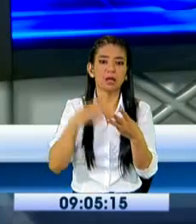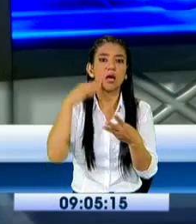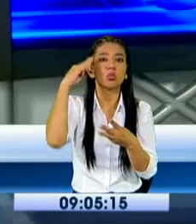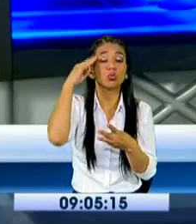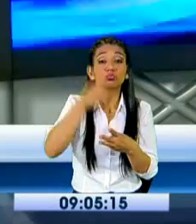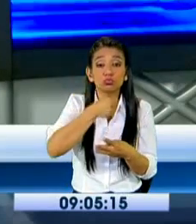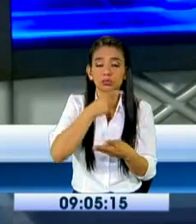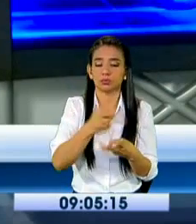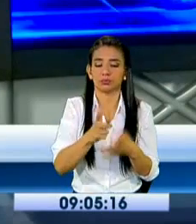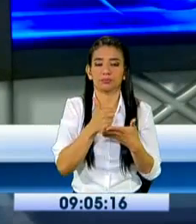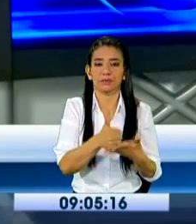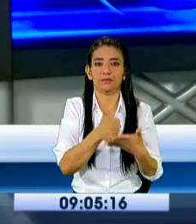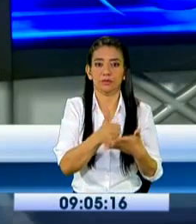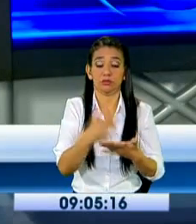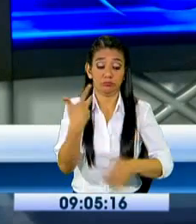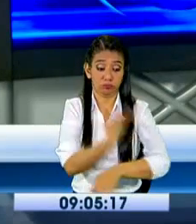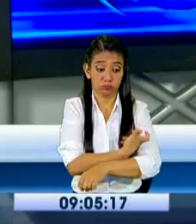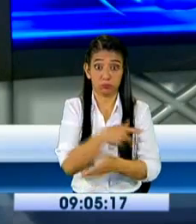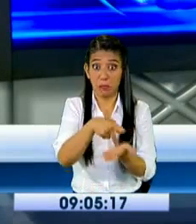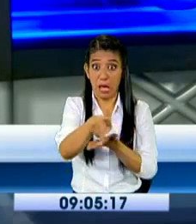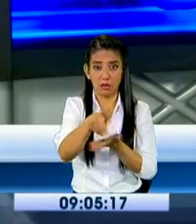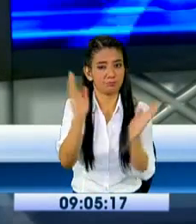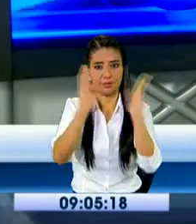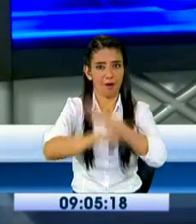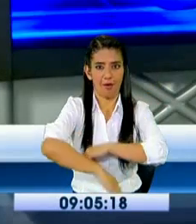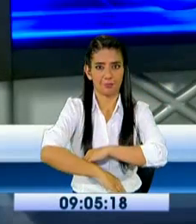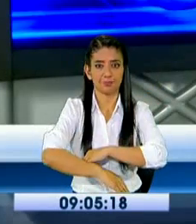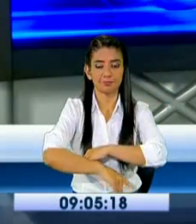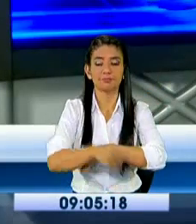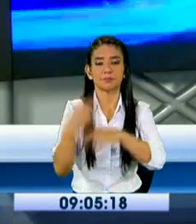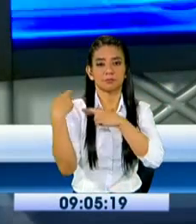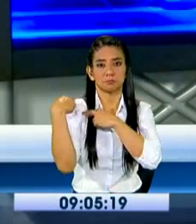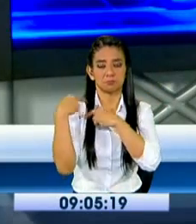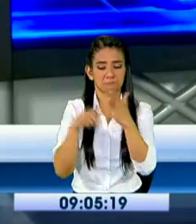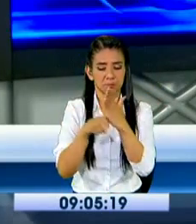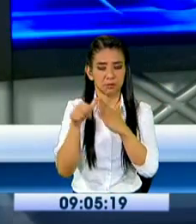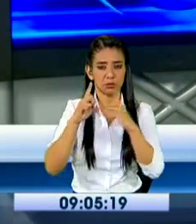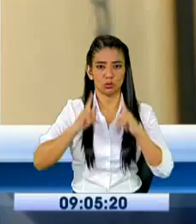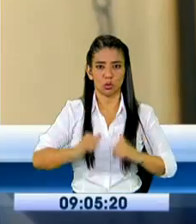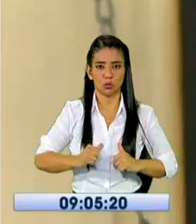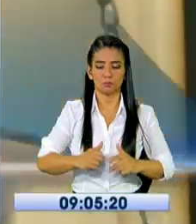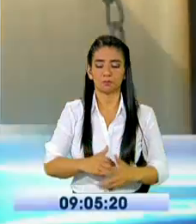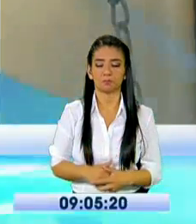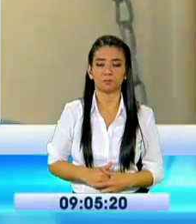las beneficiarias. La vacuna no tiene costo para la población y está a cargo del Ministerio de Salud Pública.